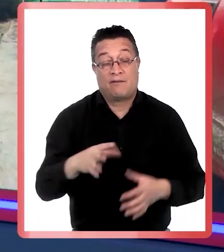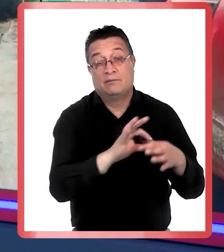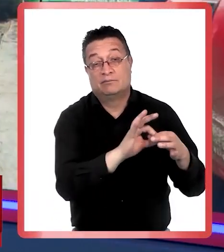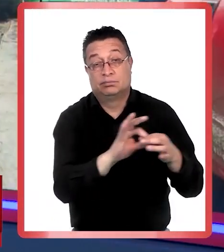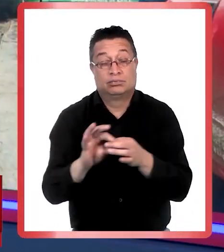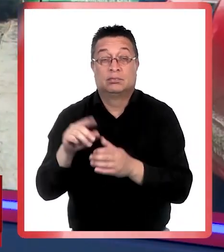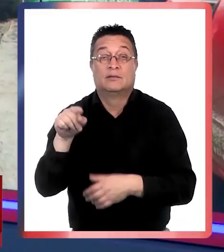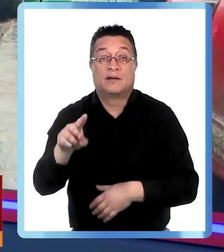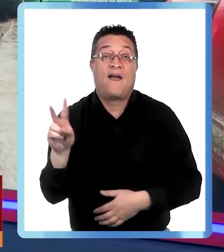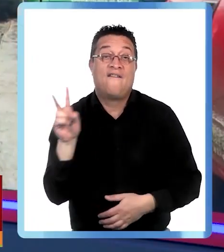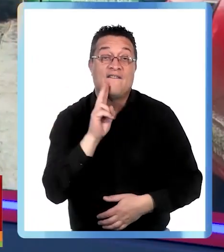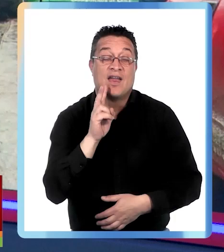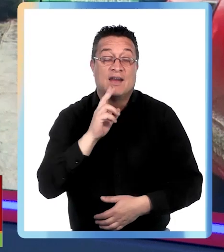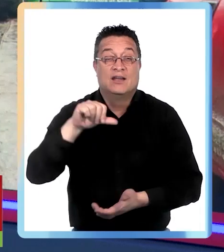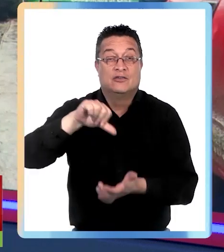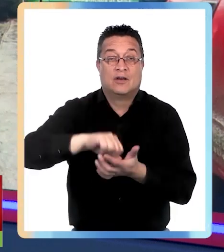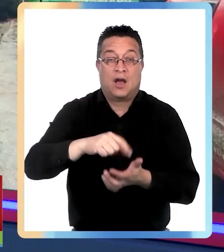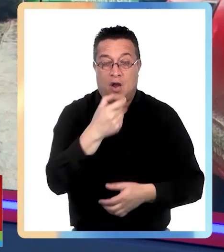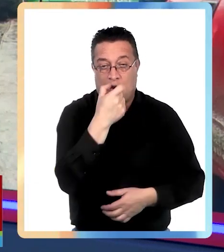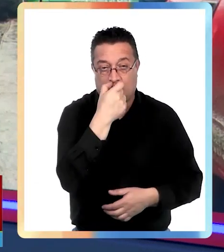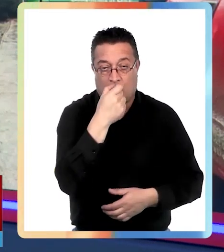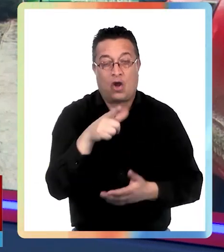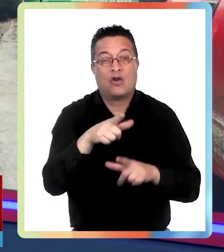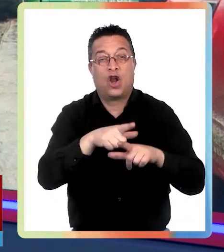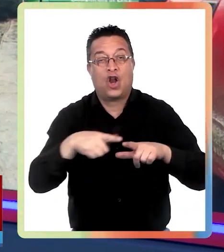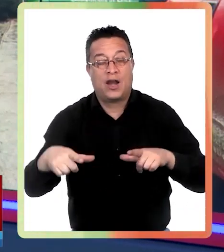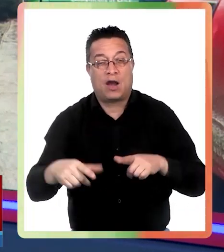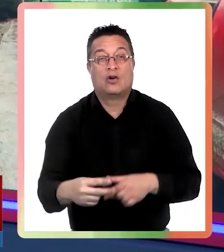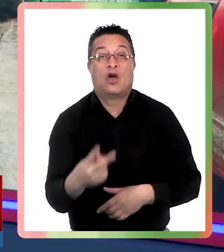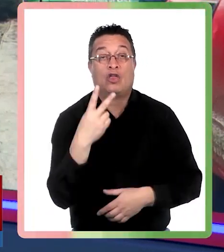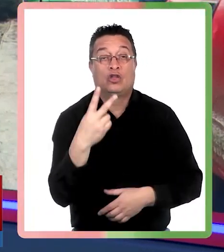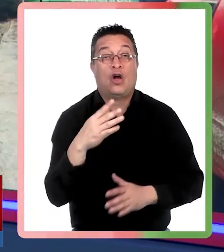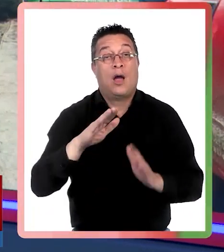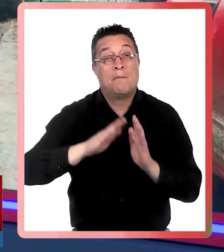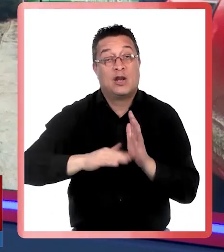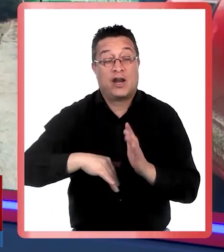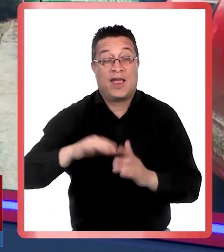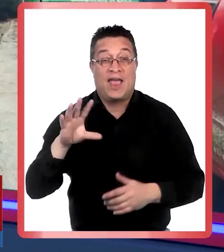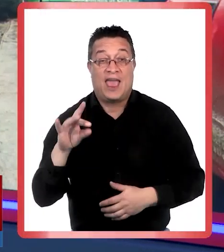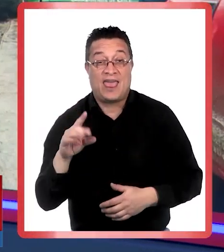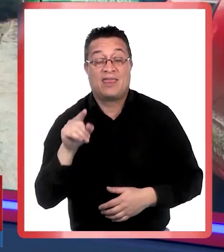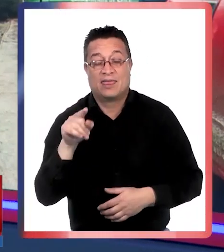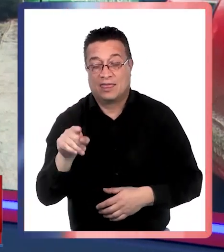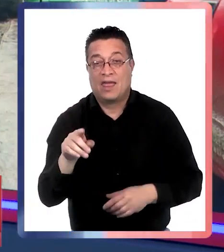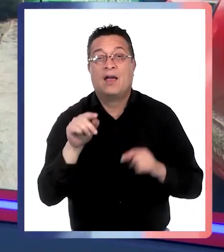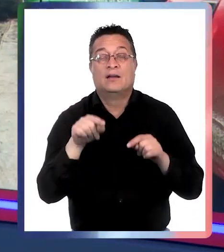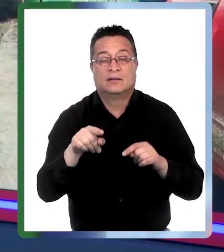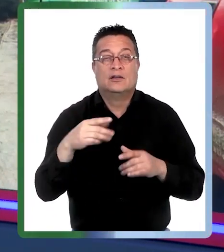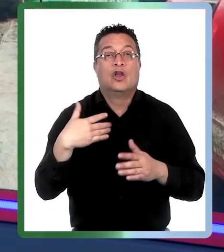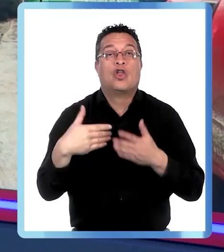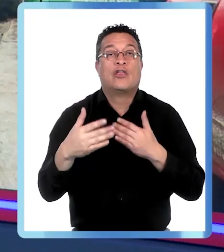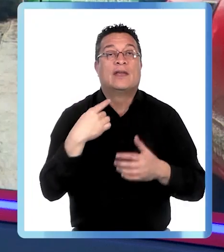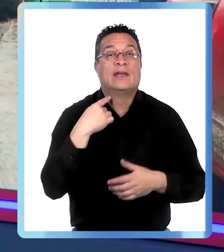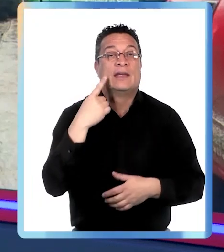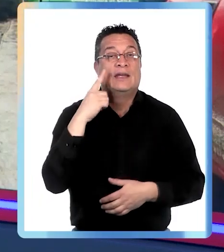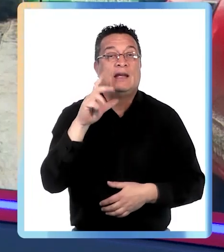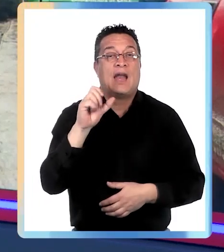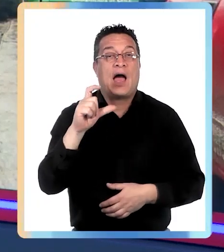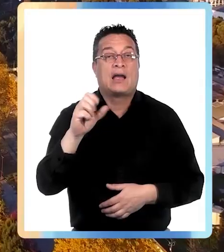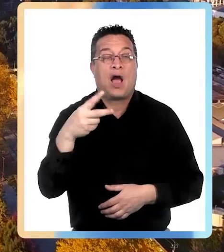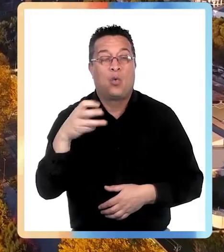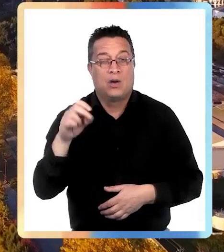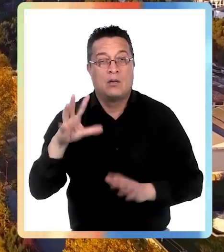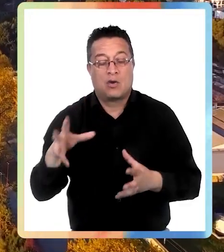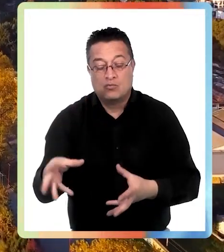lamentable hecho se produjo este viernes en la ciudad de osorno región de los lagos dos menores de edad fallecieron en la localidad de quilacahuin